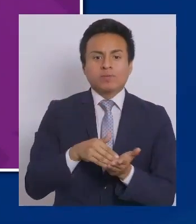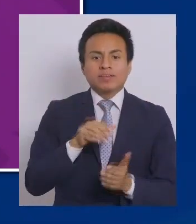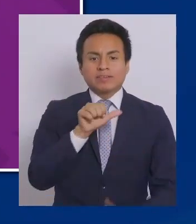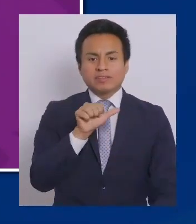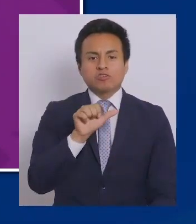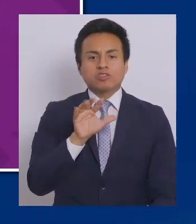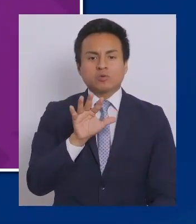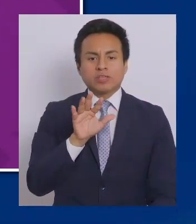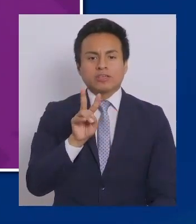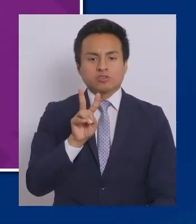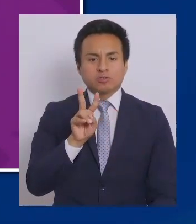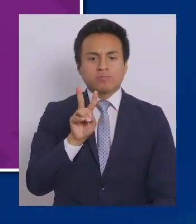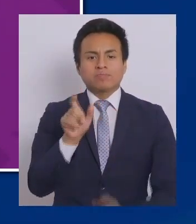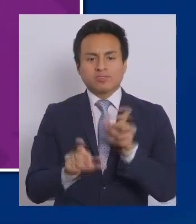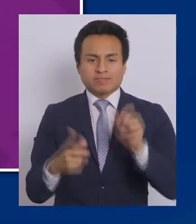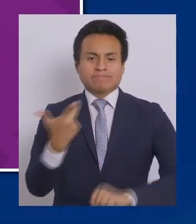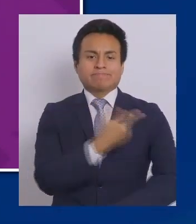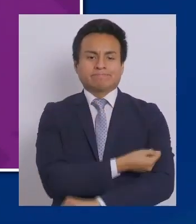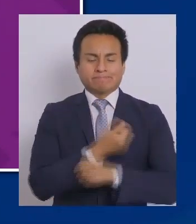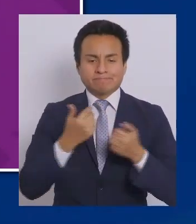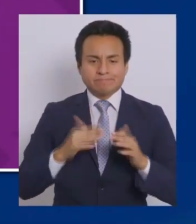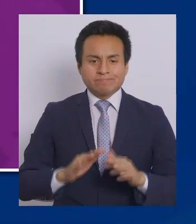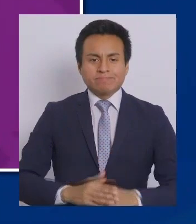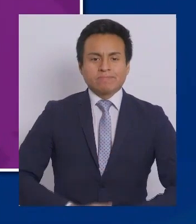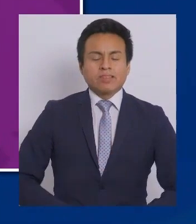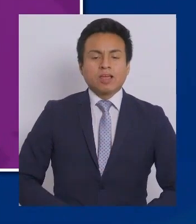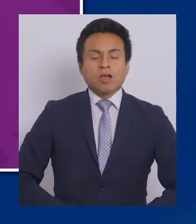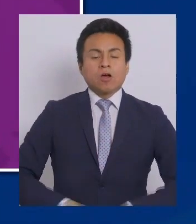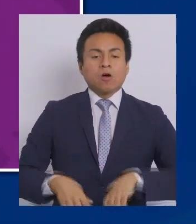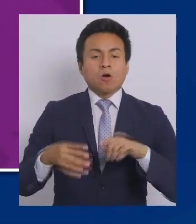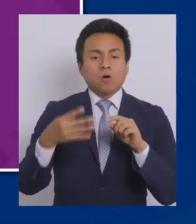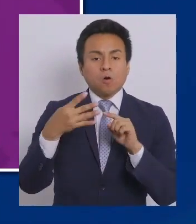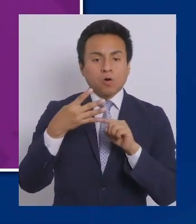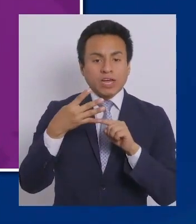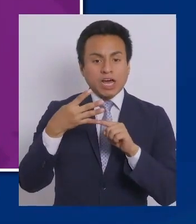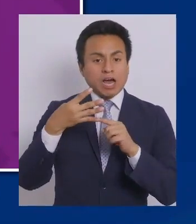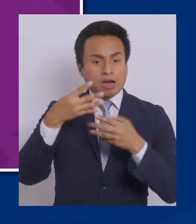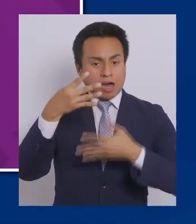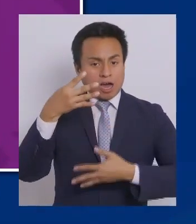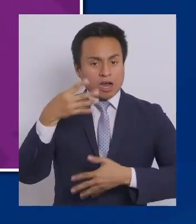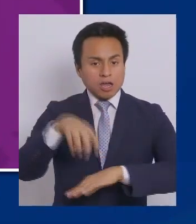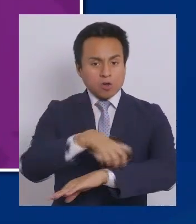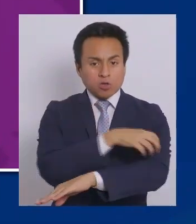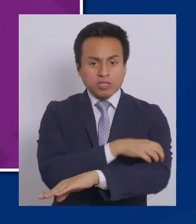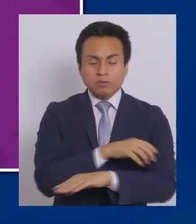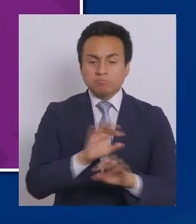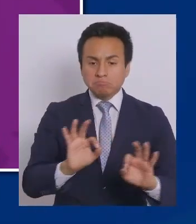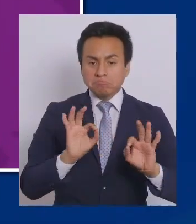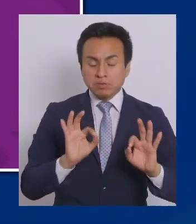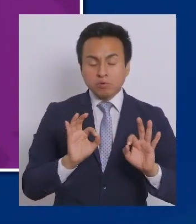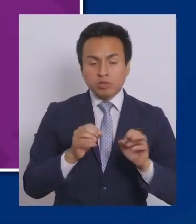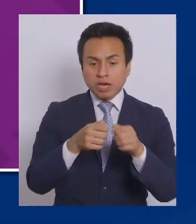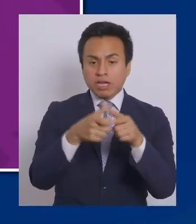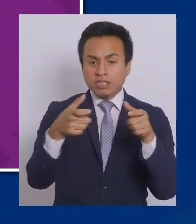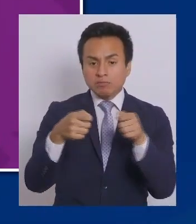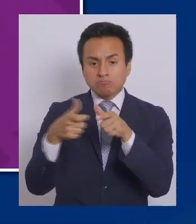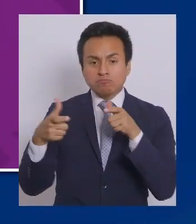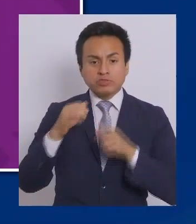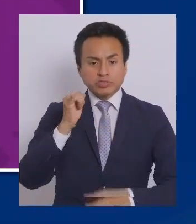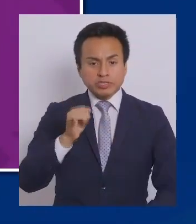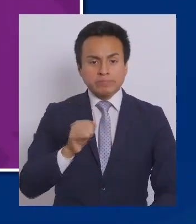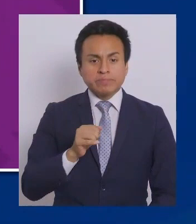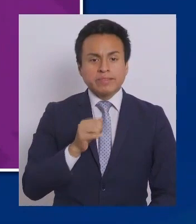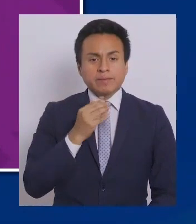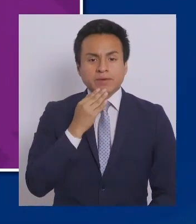652 vacunados el resto de las regiones tienen números muy importantes que destacar y obviamente